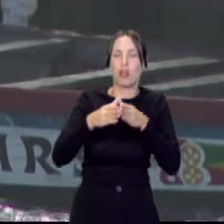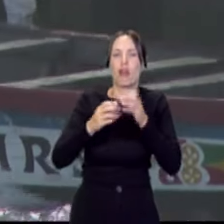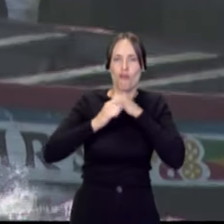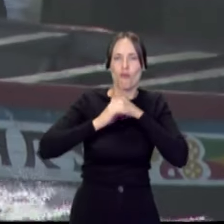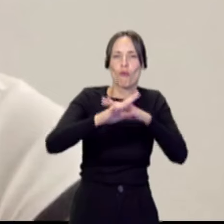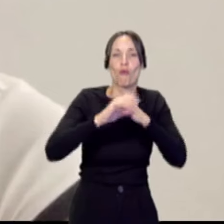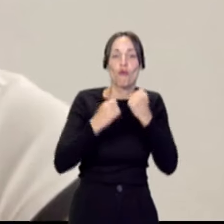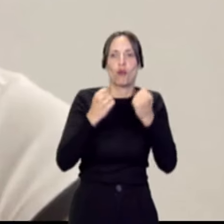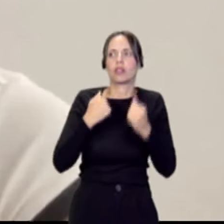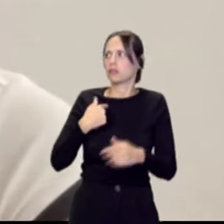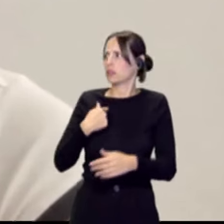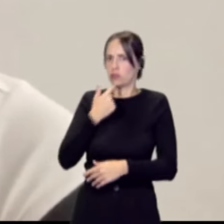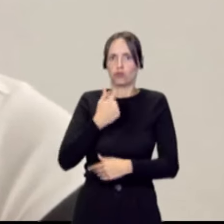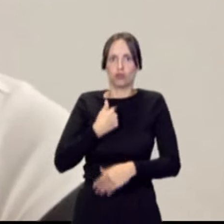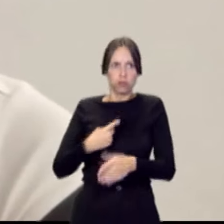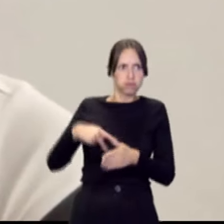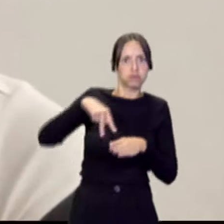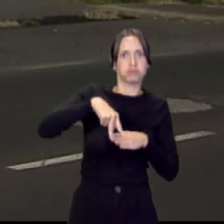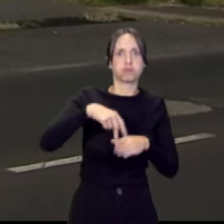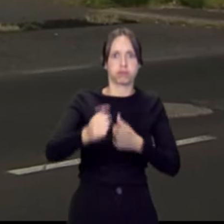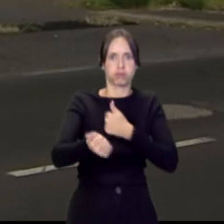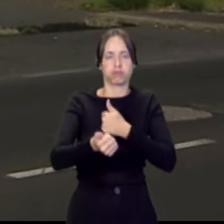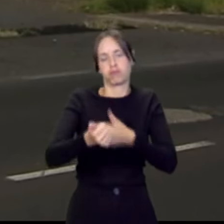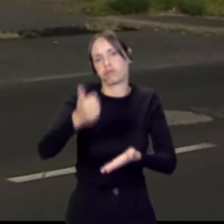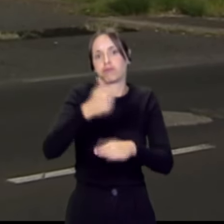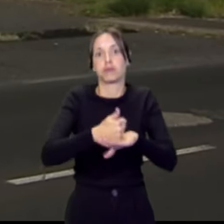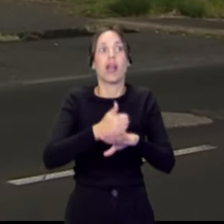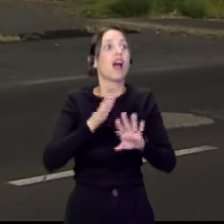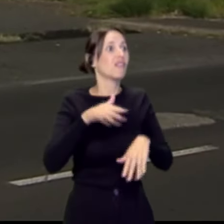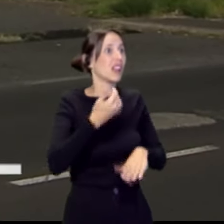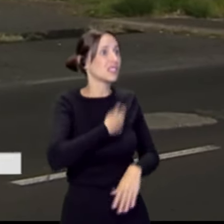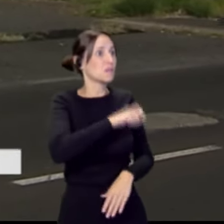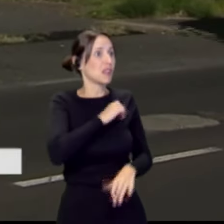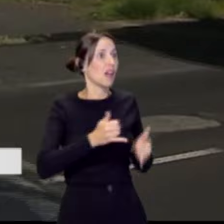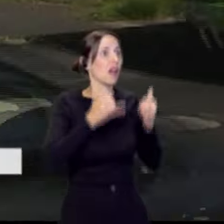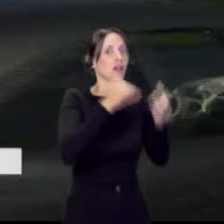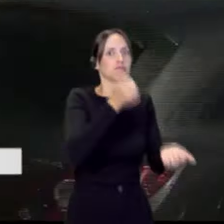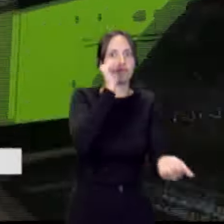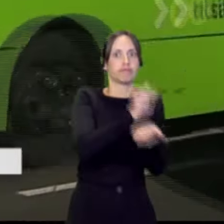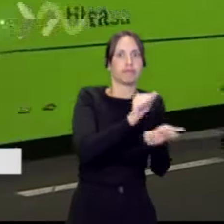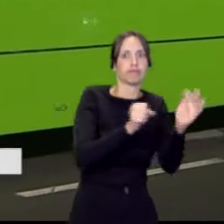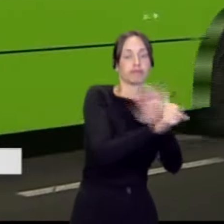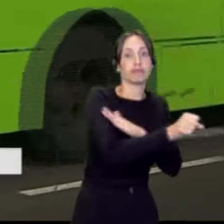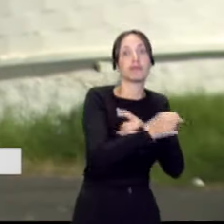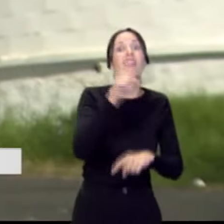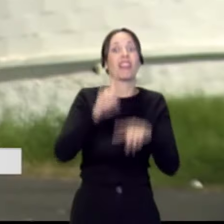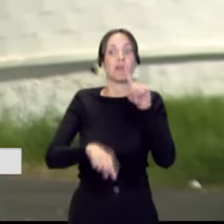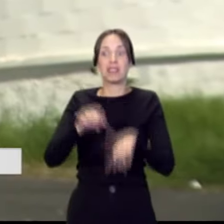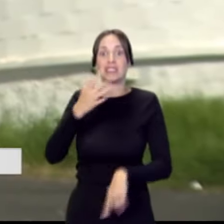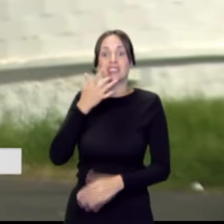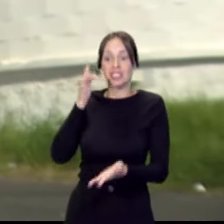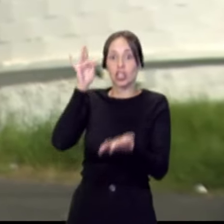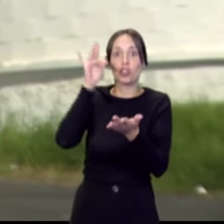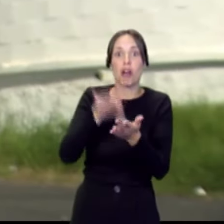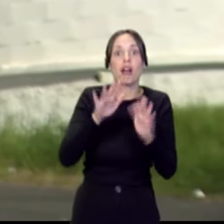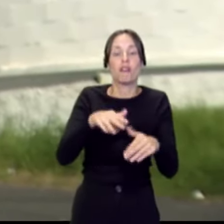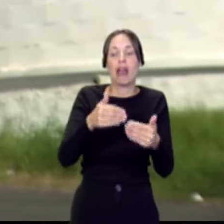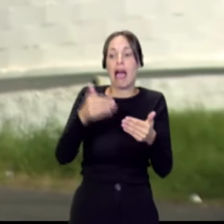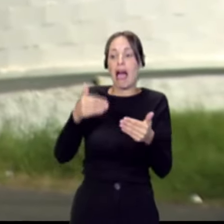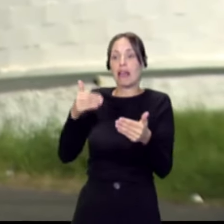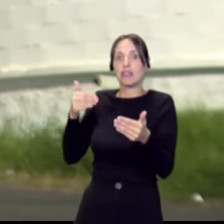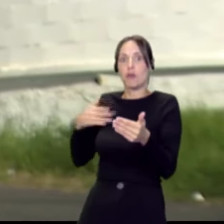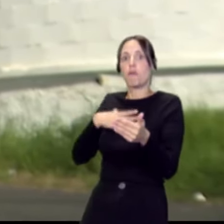Llegó a España y le acabaron esposando. También sufrió cárcel, según la publicación, y una vez eso ocurre, los antecedentes retrasan y